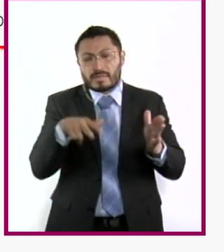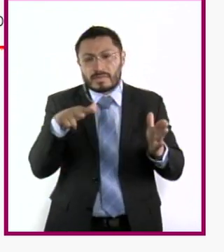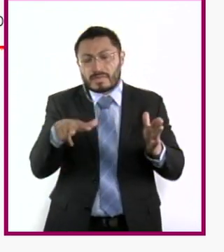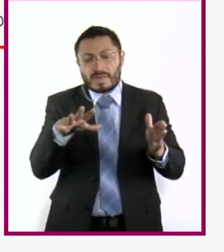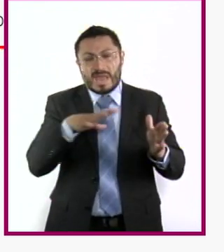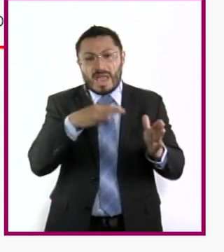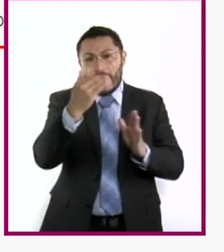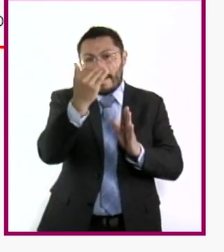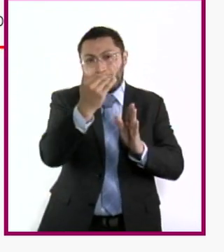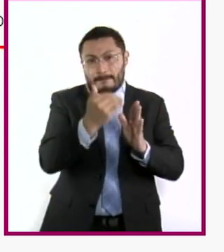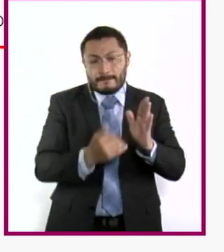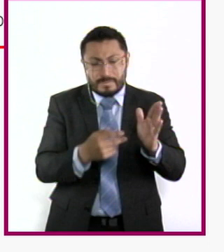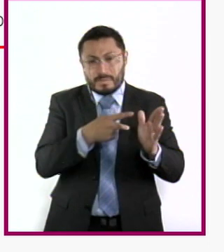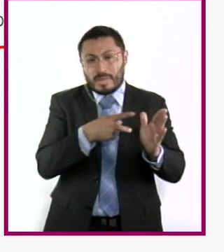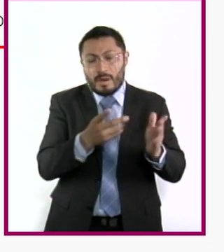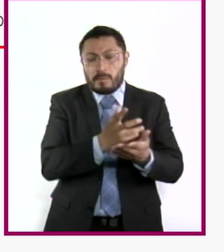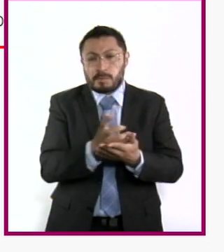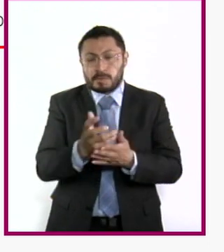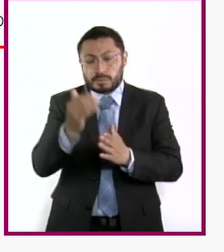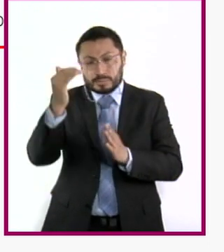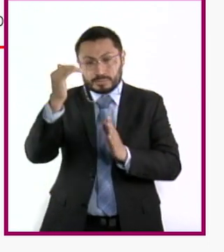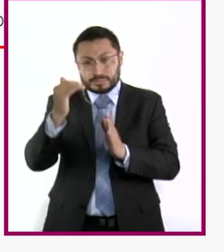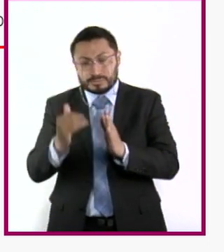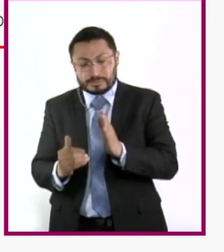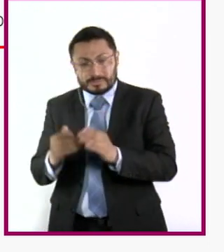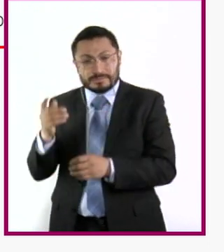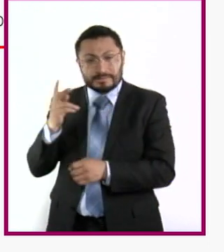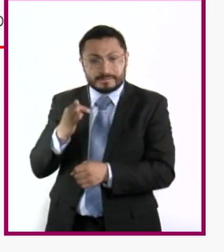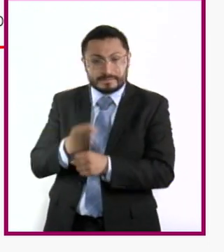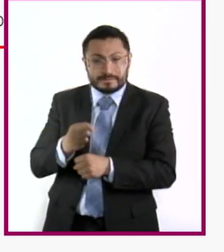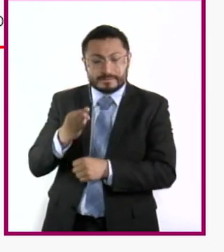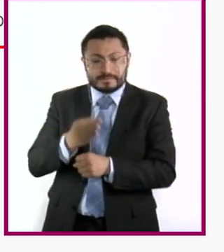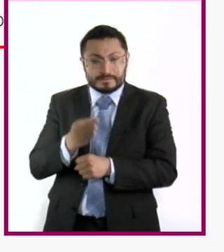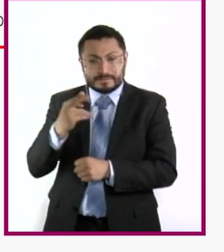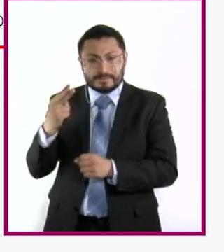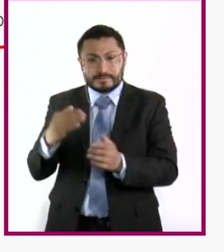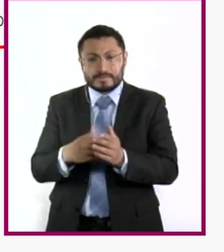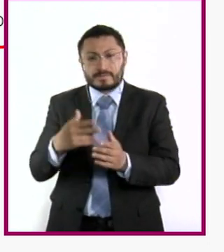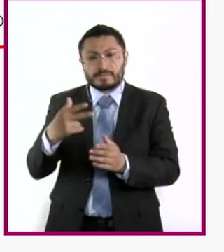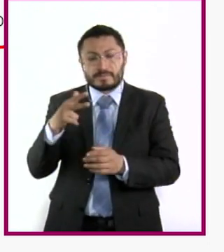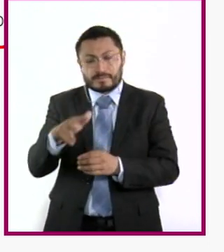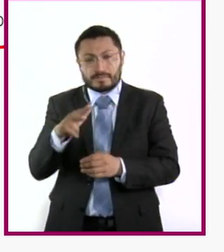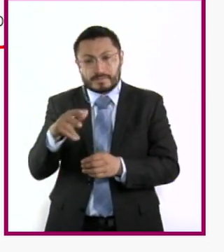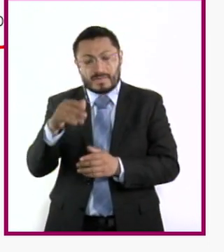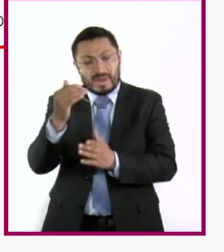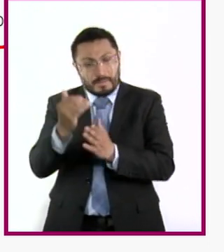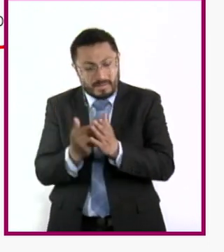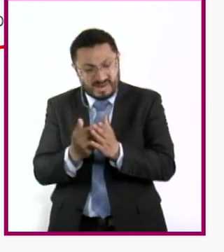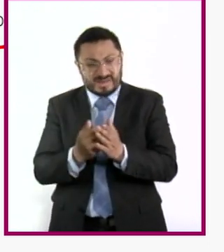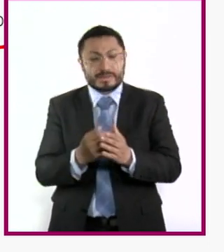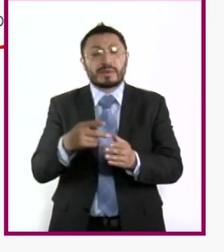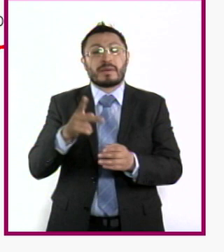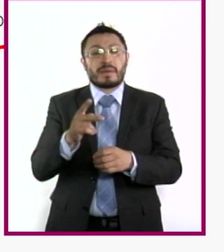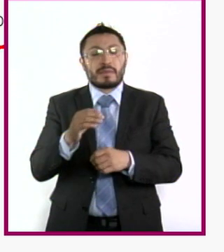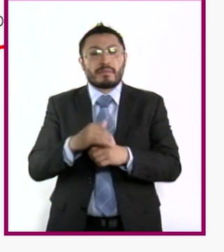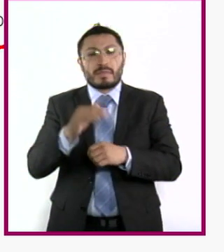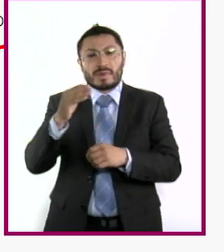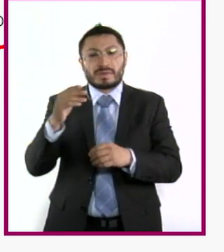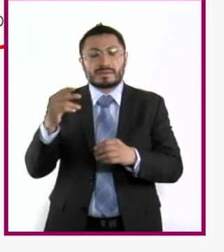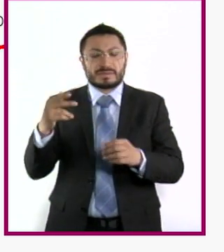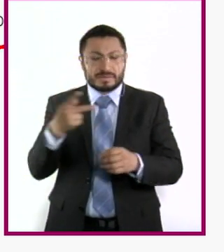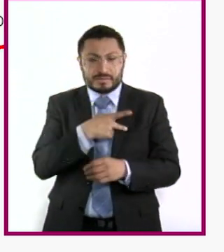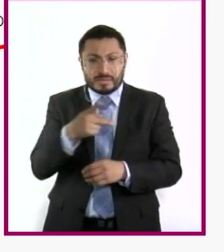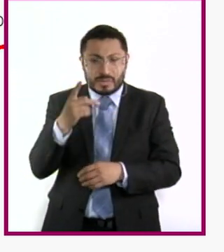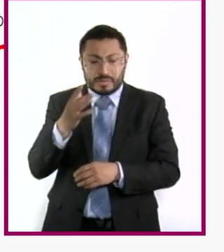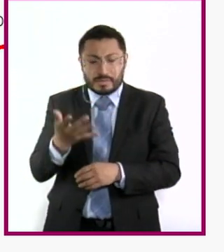que hubo menos pobreza extrema en 2018 en comparación con 2008, aunque poquito más de pobreza moderada. Lo